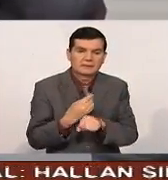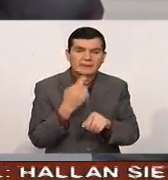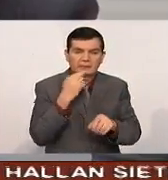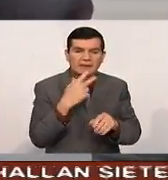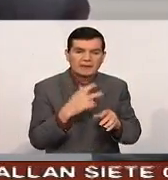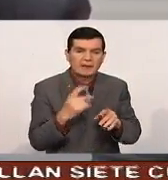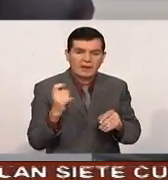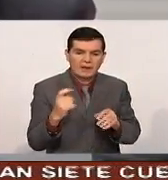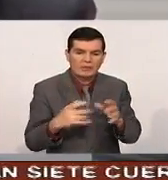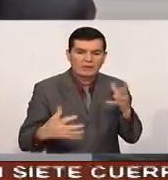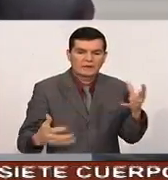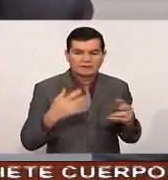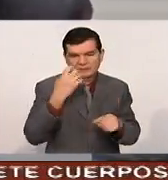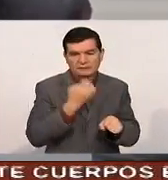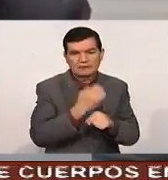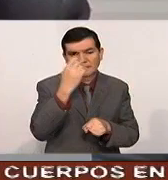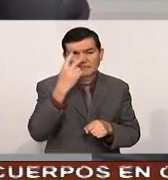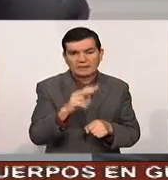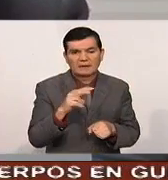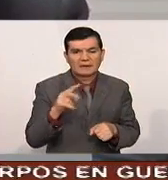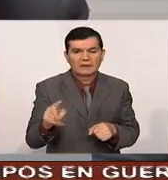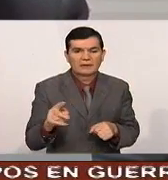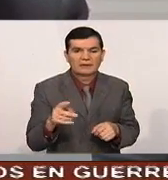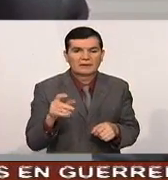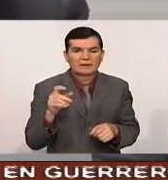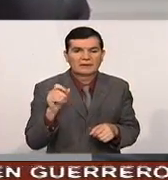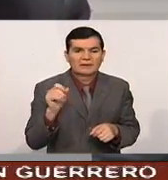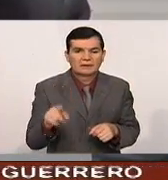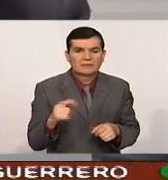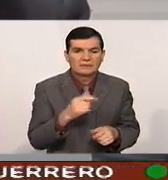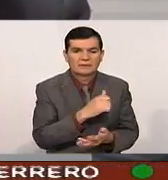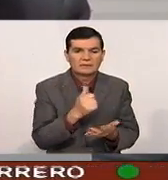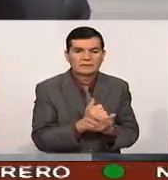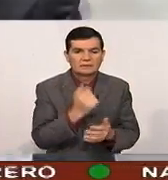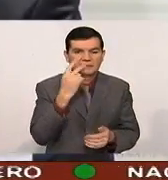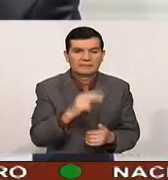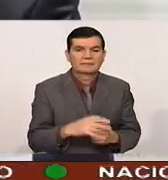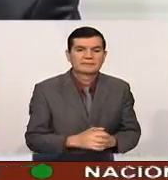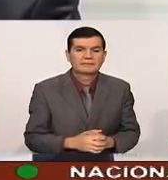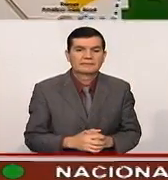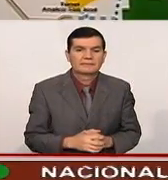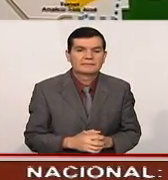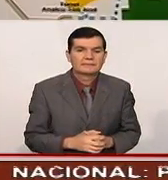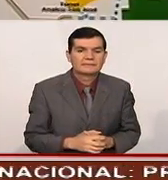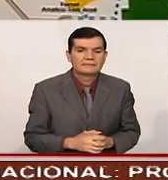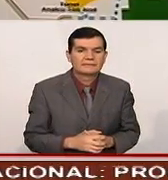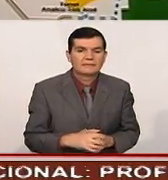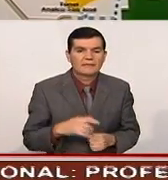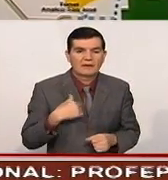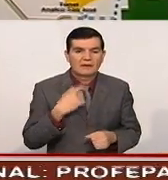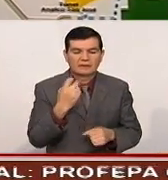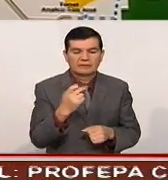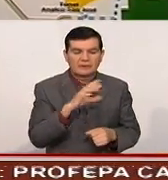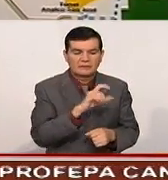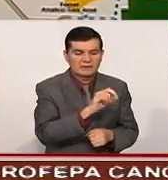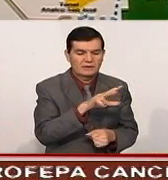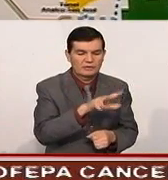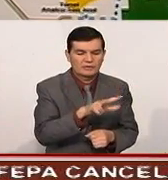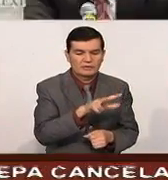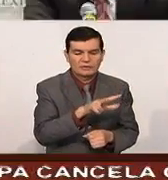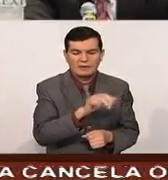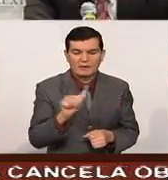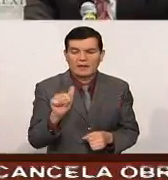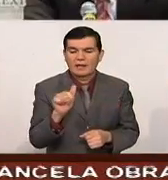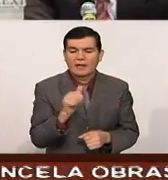distribución del agua entre el Estado de México y la Ciudad de México. Les reitero, esto será del 28 de enero